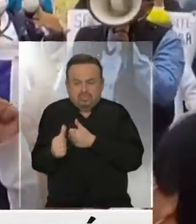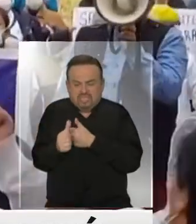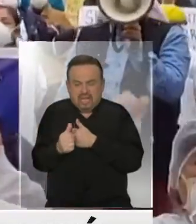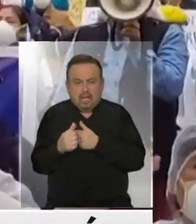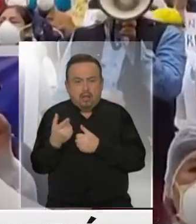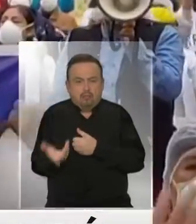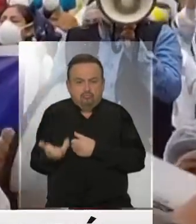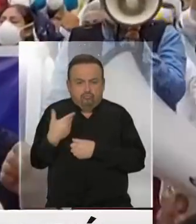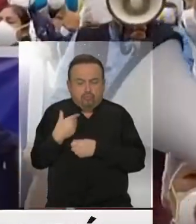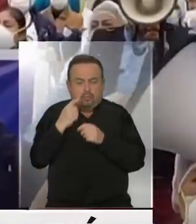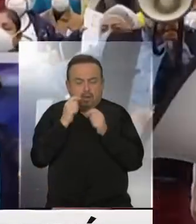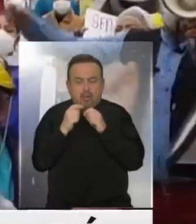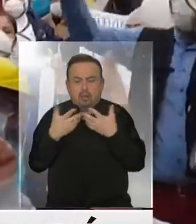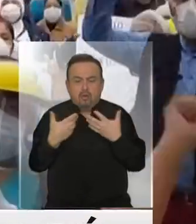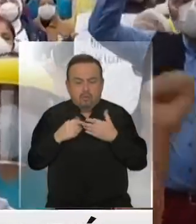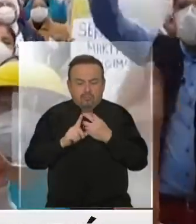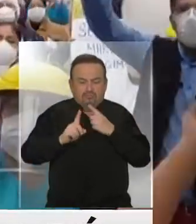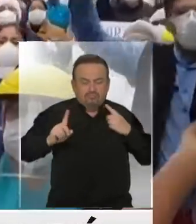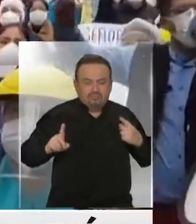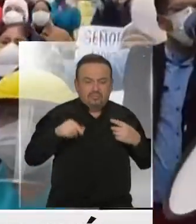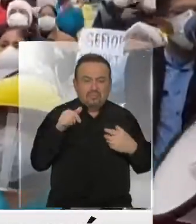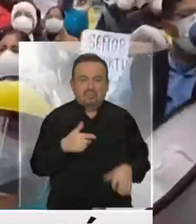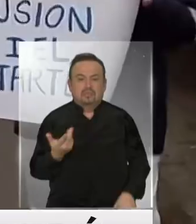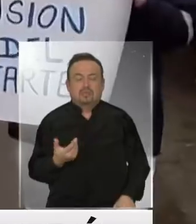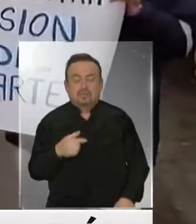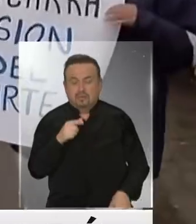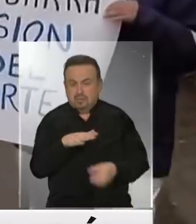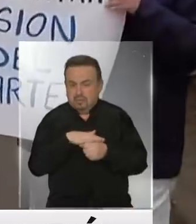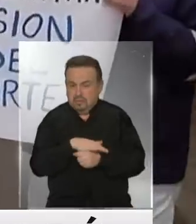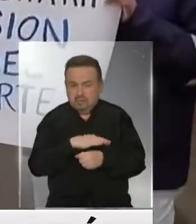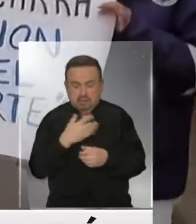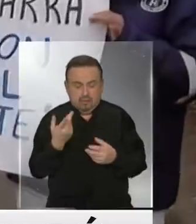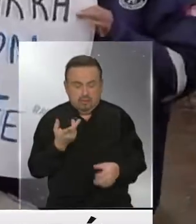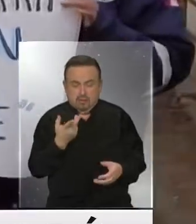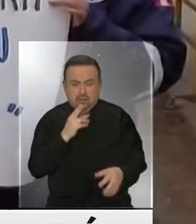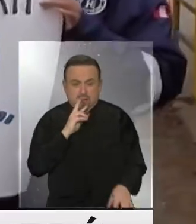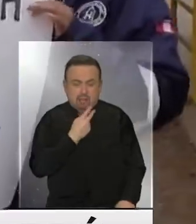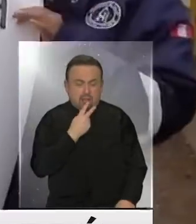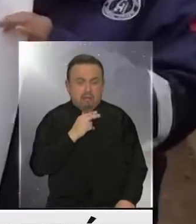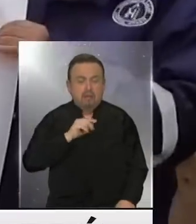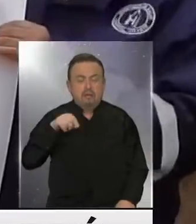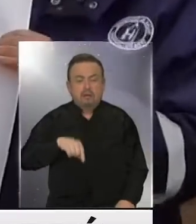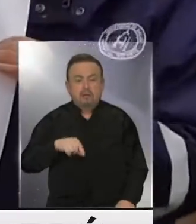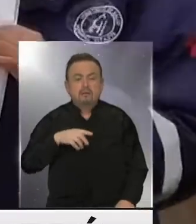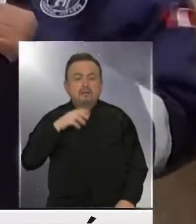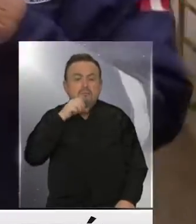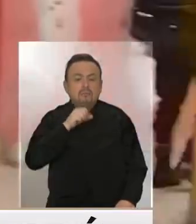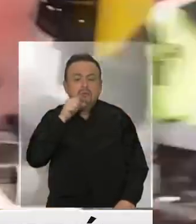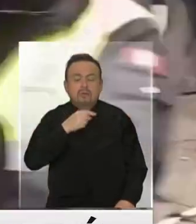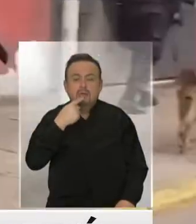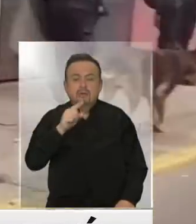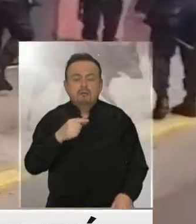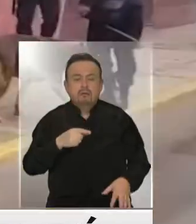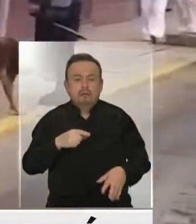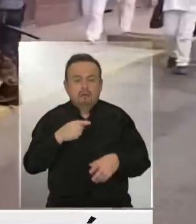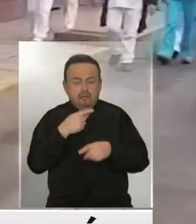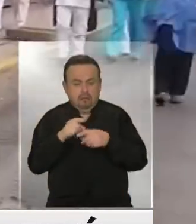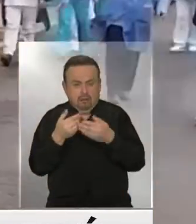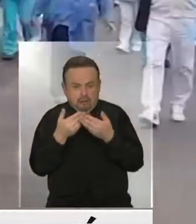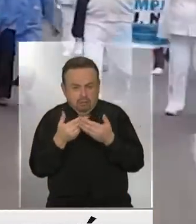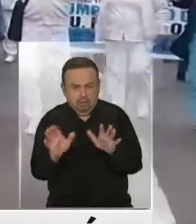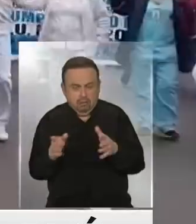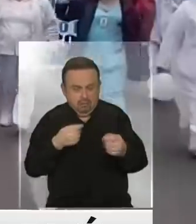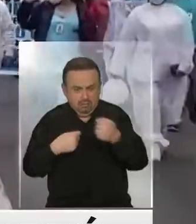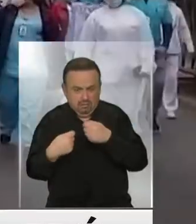situación sumamente dramática que se vive en medio, y esto es realmente contradictorio porque Perú hace unas semanas comenzó una reapertura